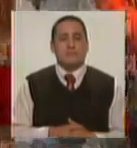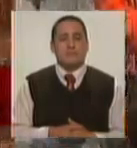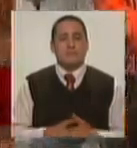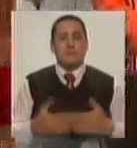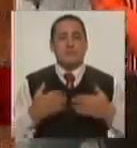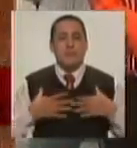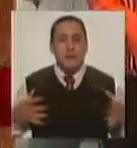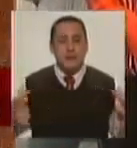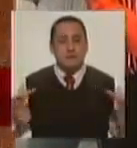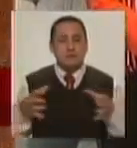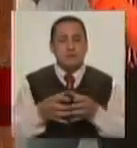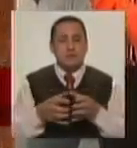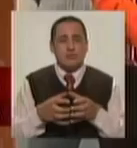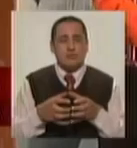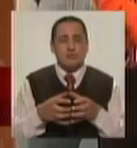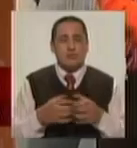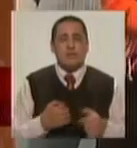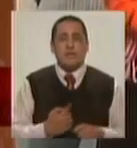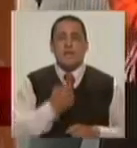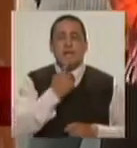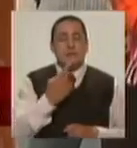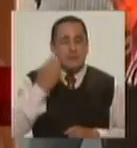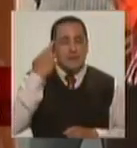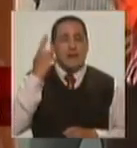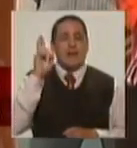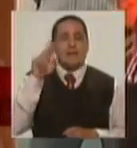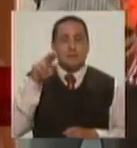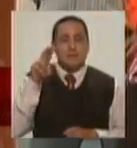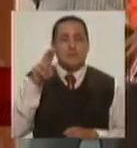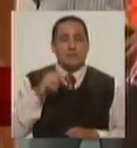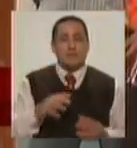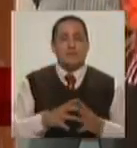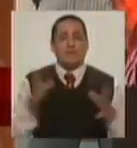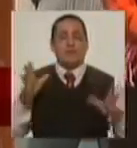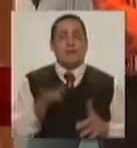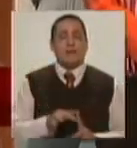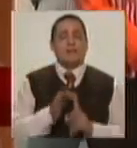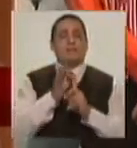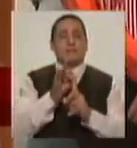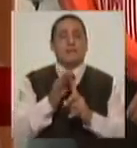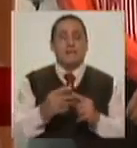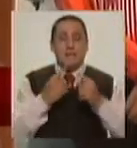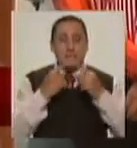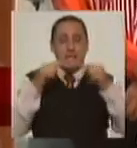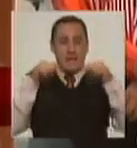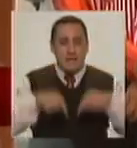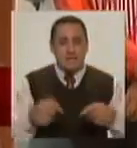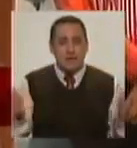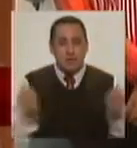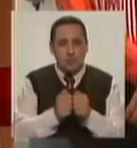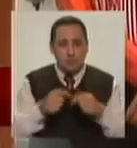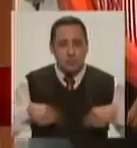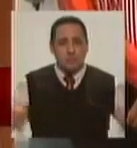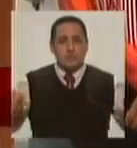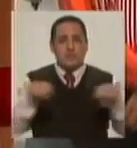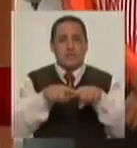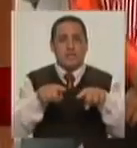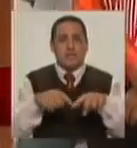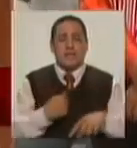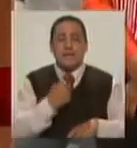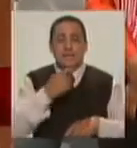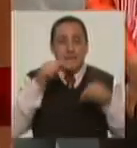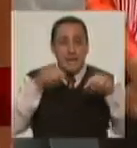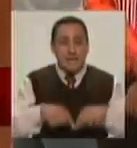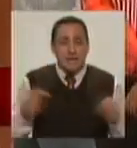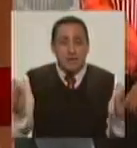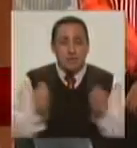Para nosotros es un motivo y un gran privilegio estar aquí hoy con ustedes. Estar aquí